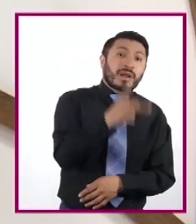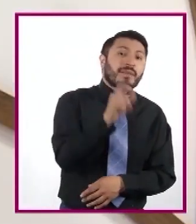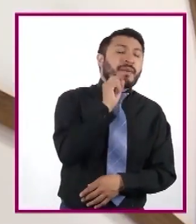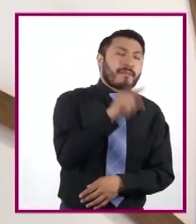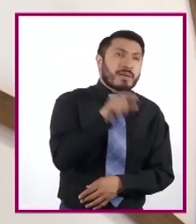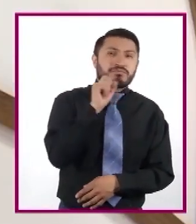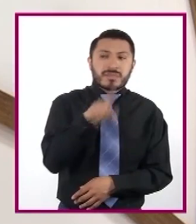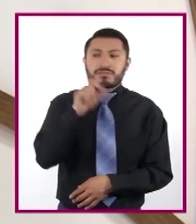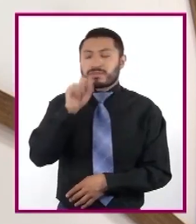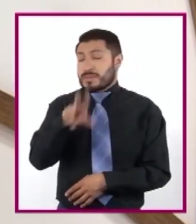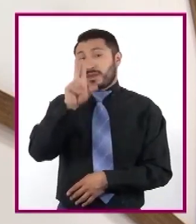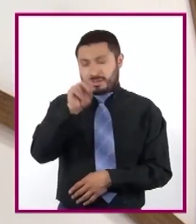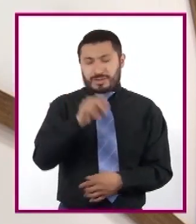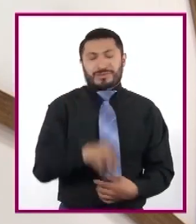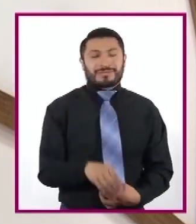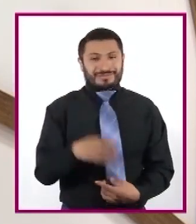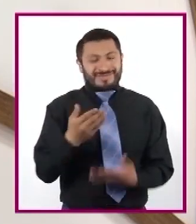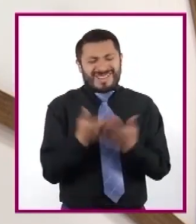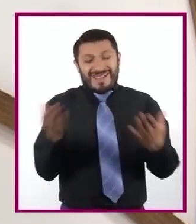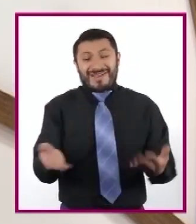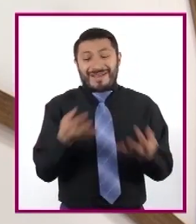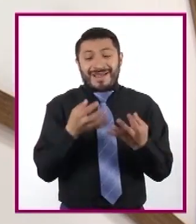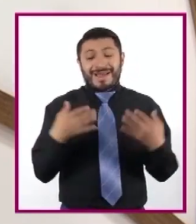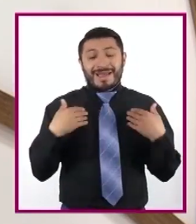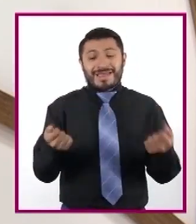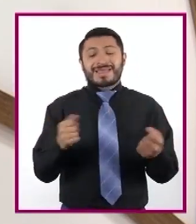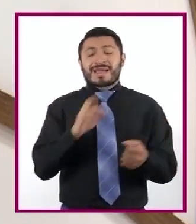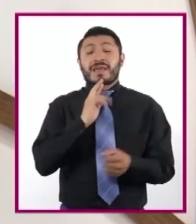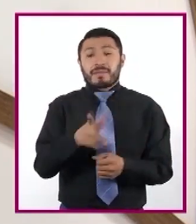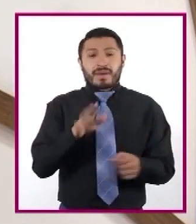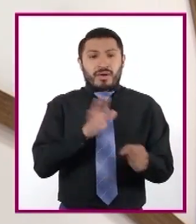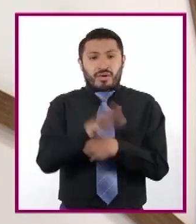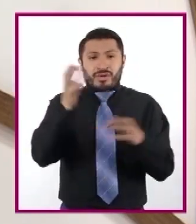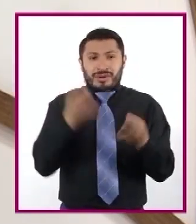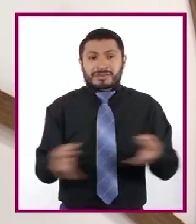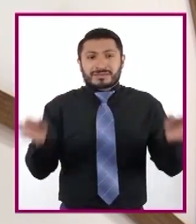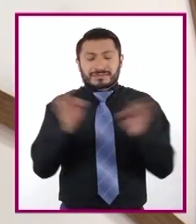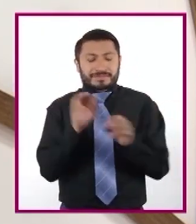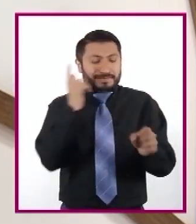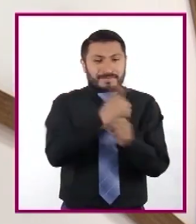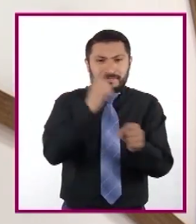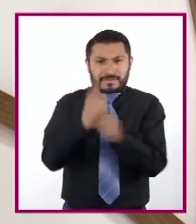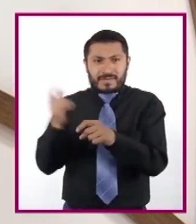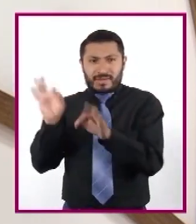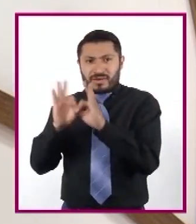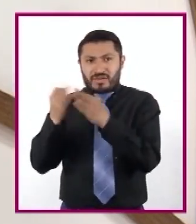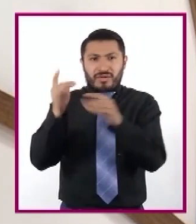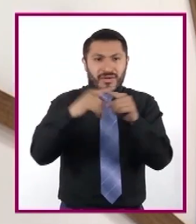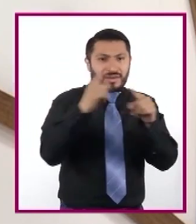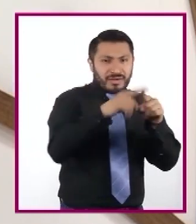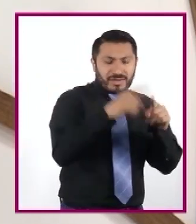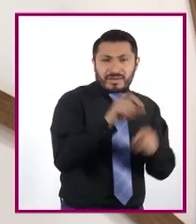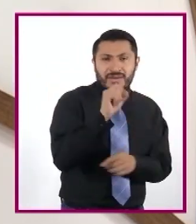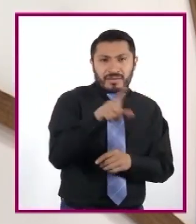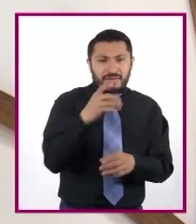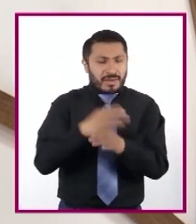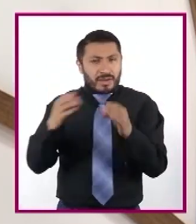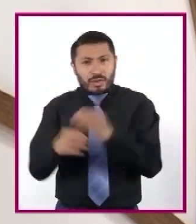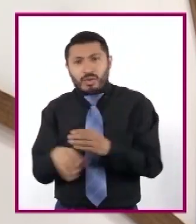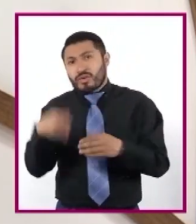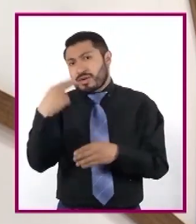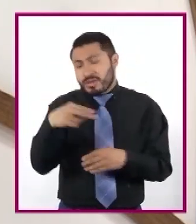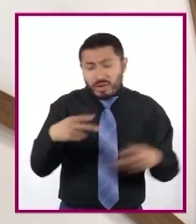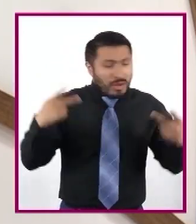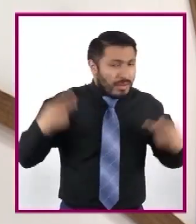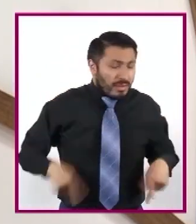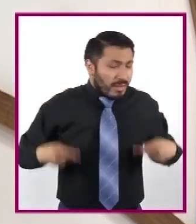Ahora, ¿ya comprendieron mejor la importancia de identificar y conocer diversas maneras de nombrar situaciones, objetos, personajes